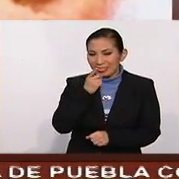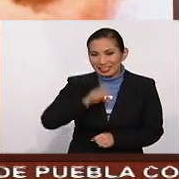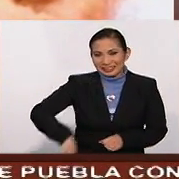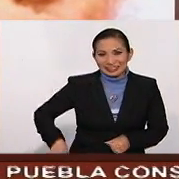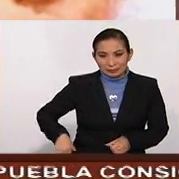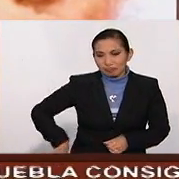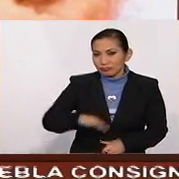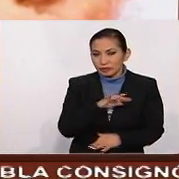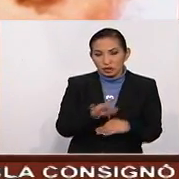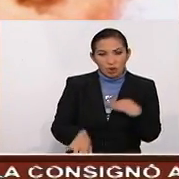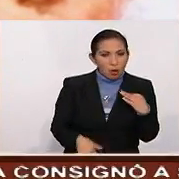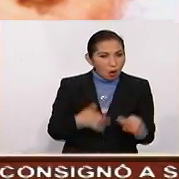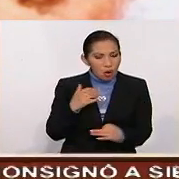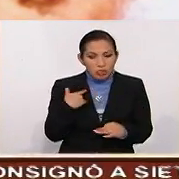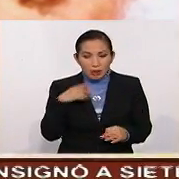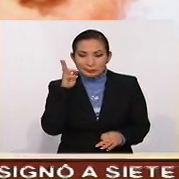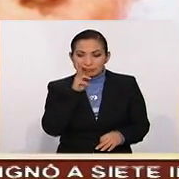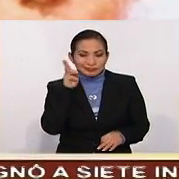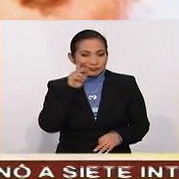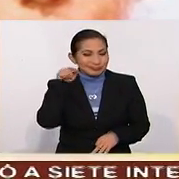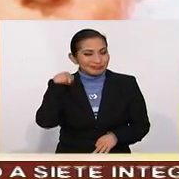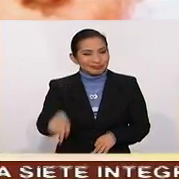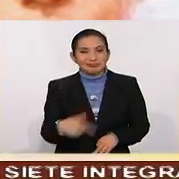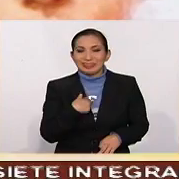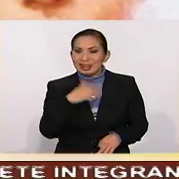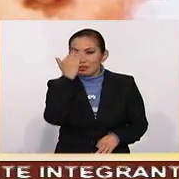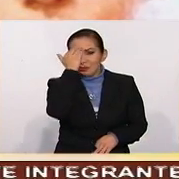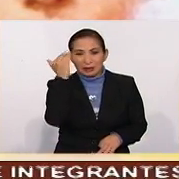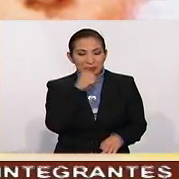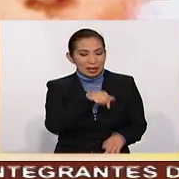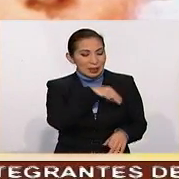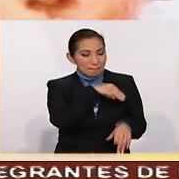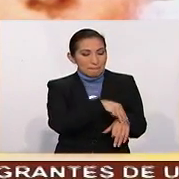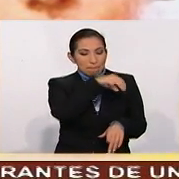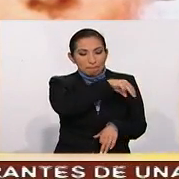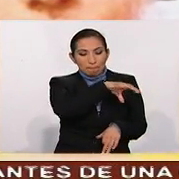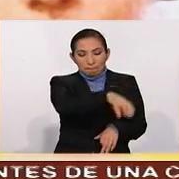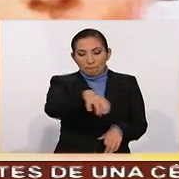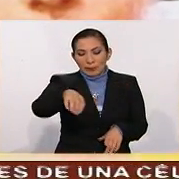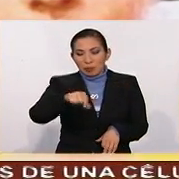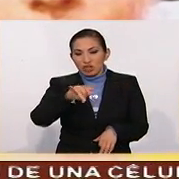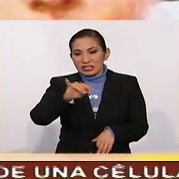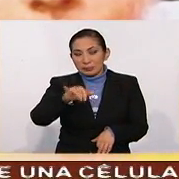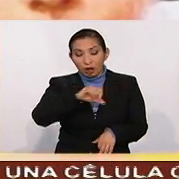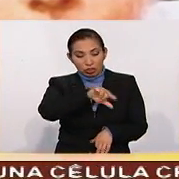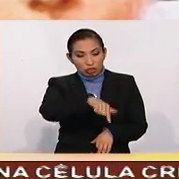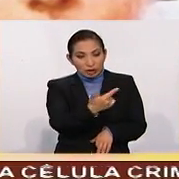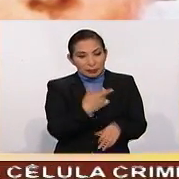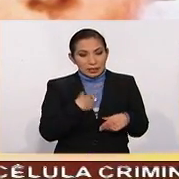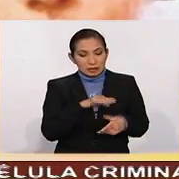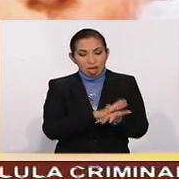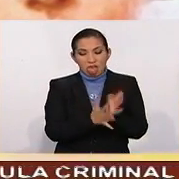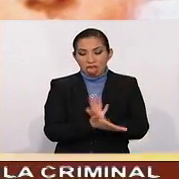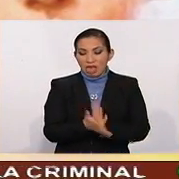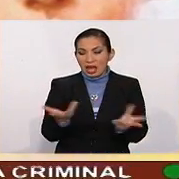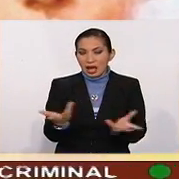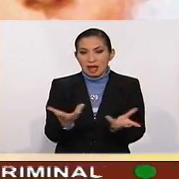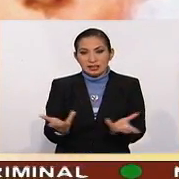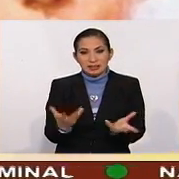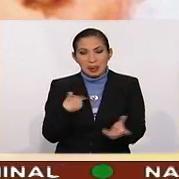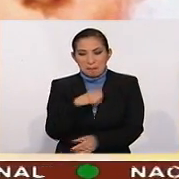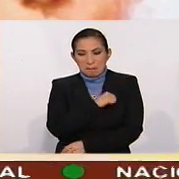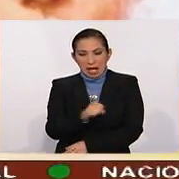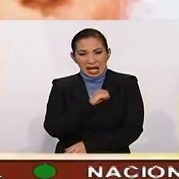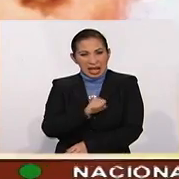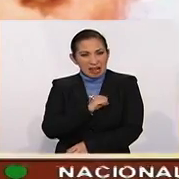Omar, todo esto ilustra lo terrible que se vive en los municipios, porque ahí están dos personas involucradas en hechos delictivos